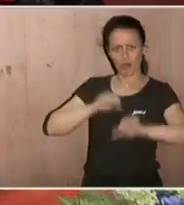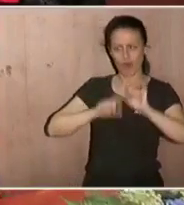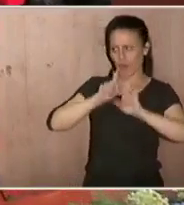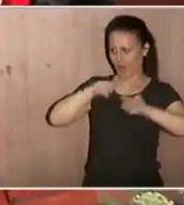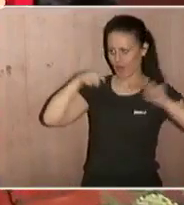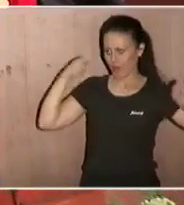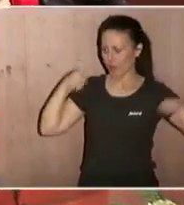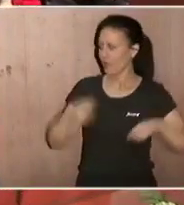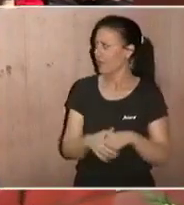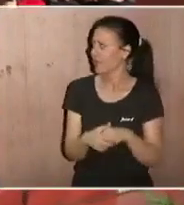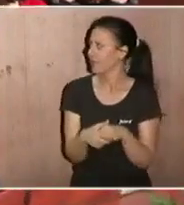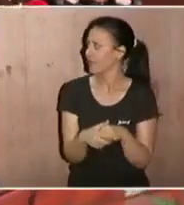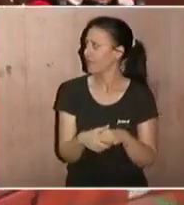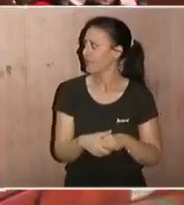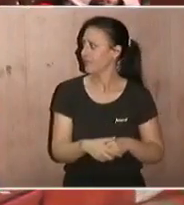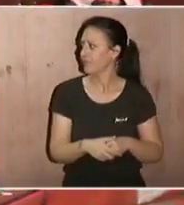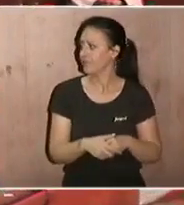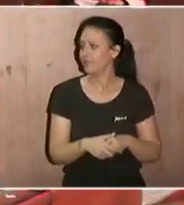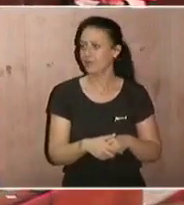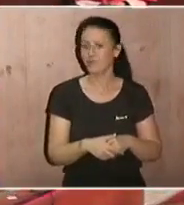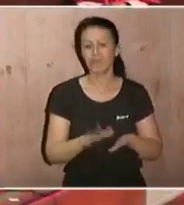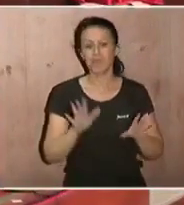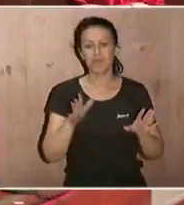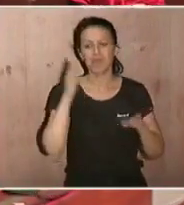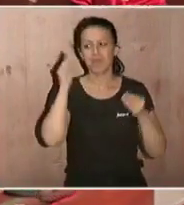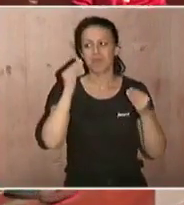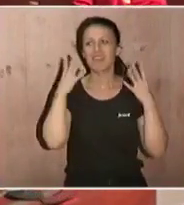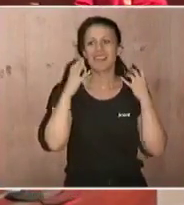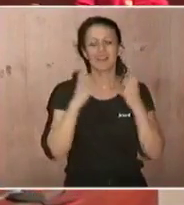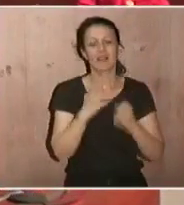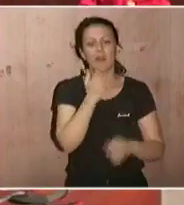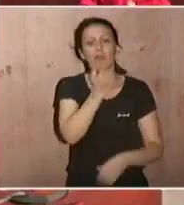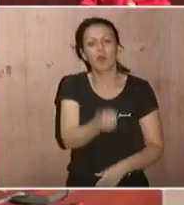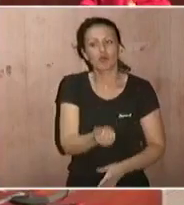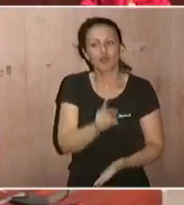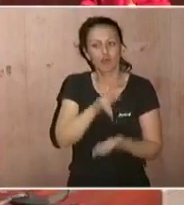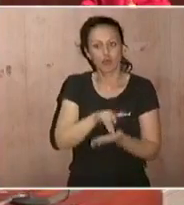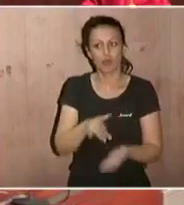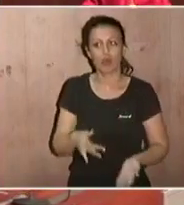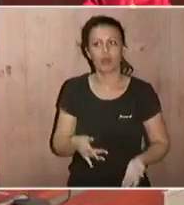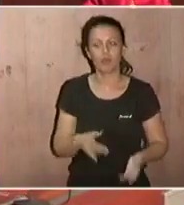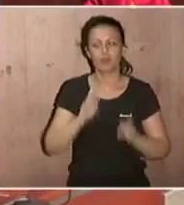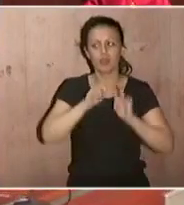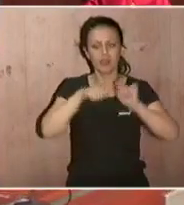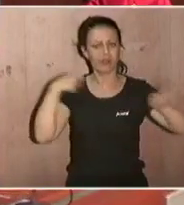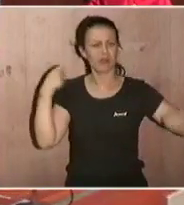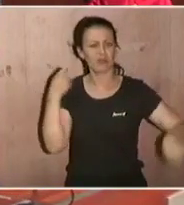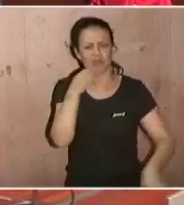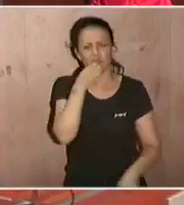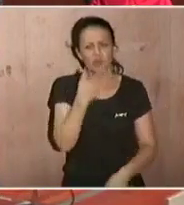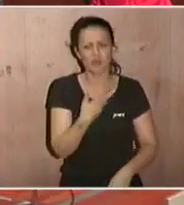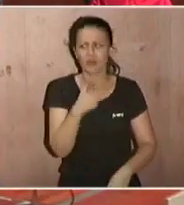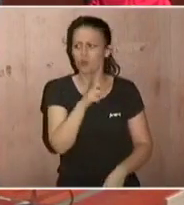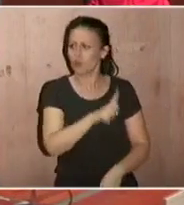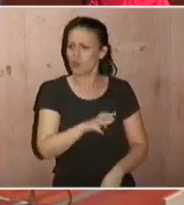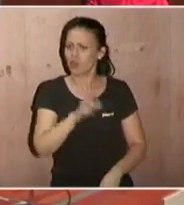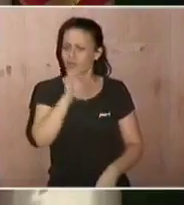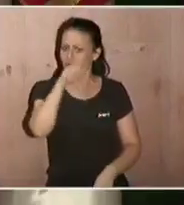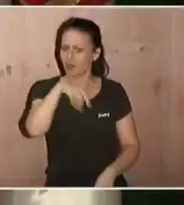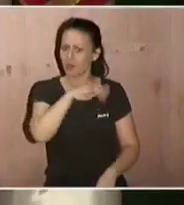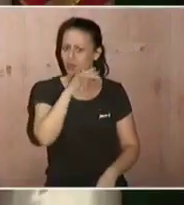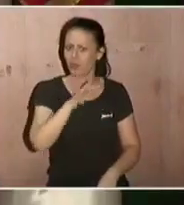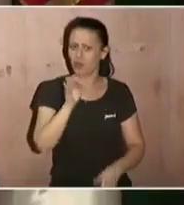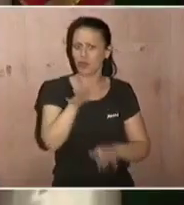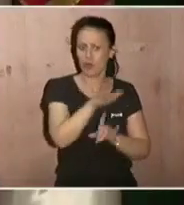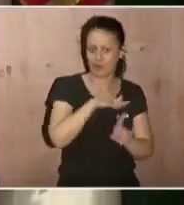Zaragoza. La verdad es que creo que la cátedra me llegó demasiado pronto, porque en Zaragoza yo estaba muy bien con Lorenzo Martín Retortillo, en un ambiente